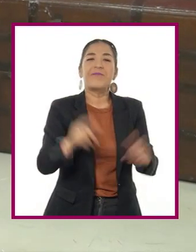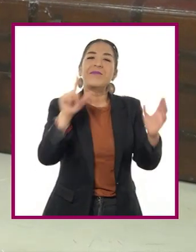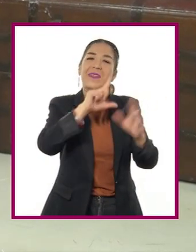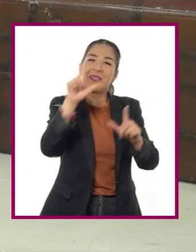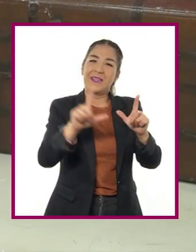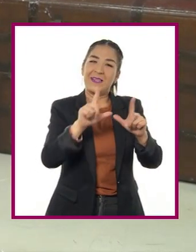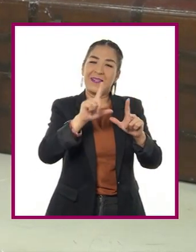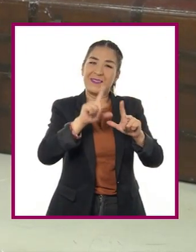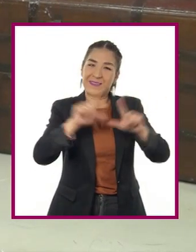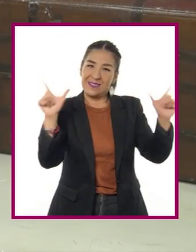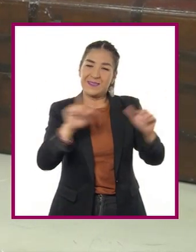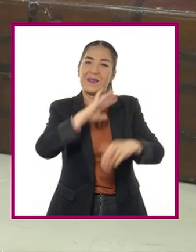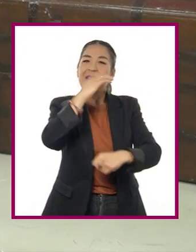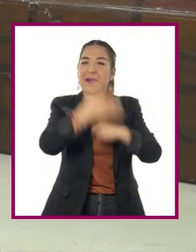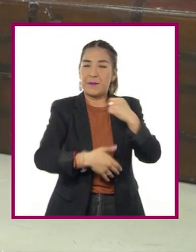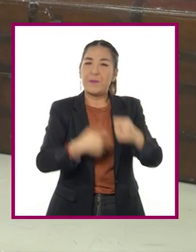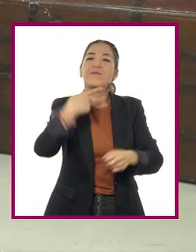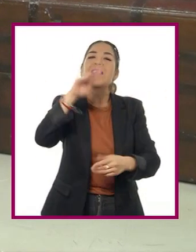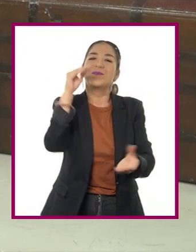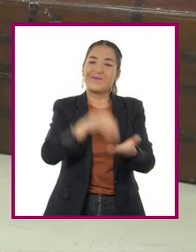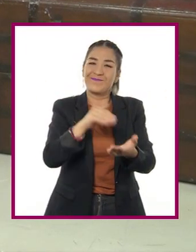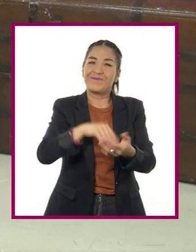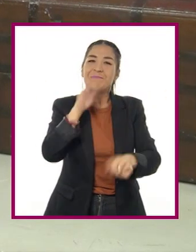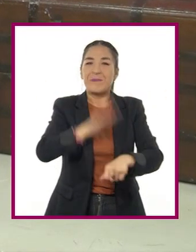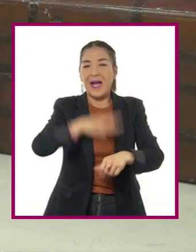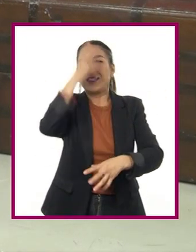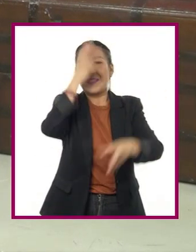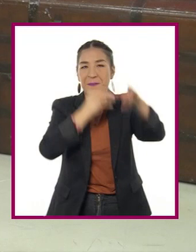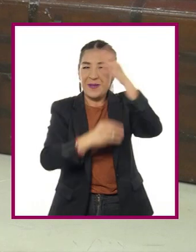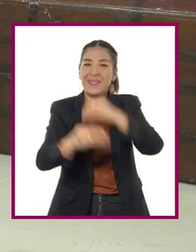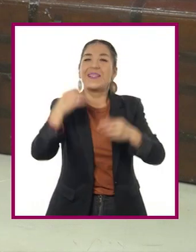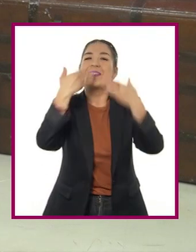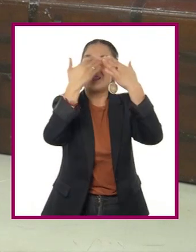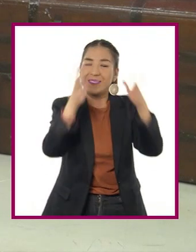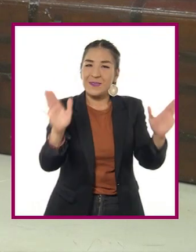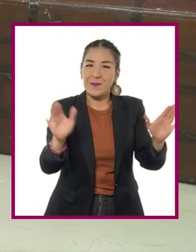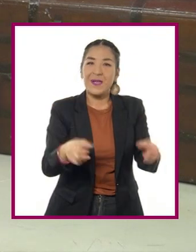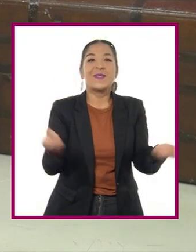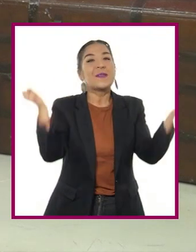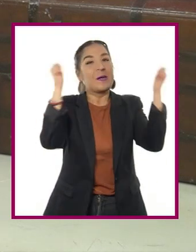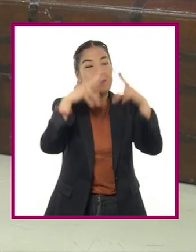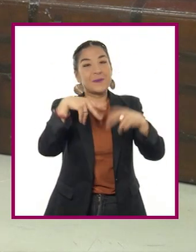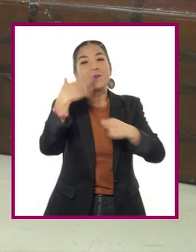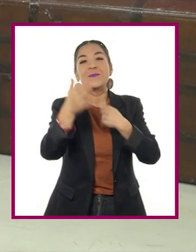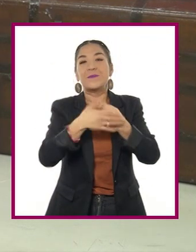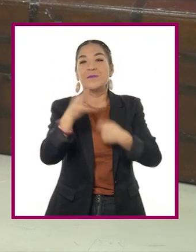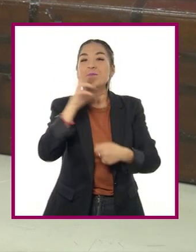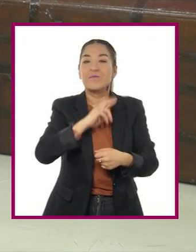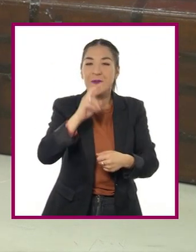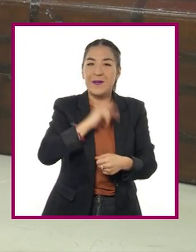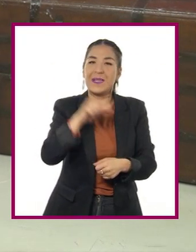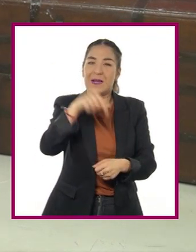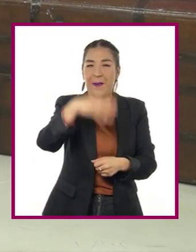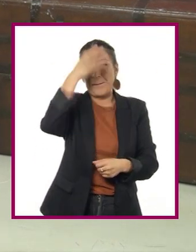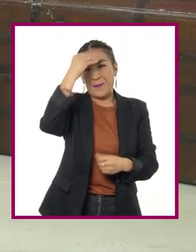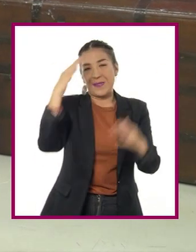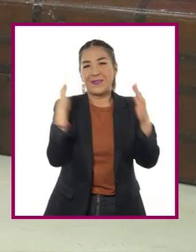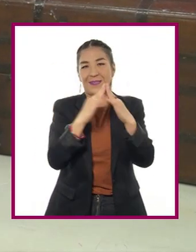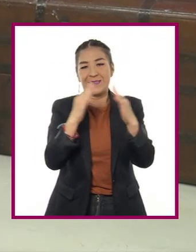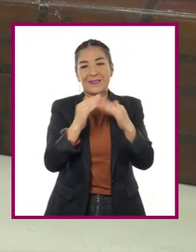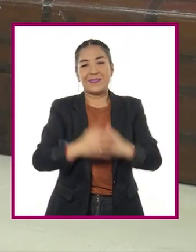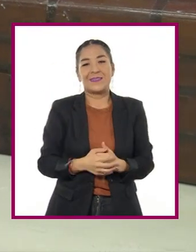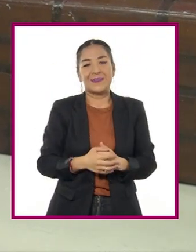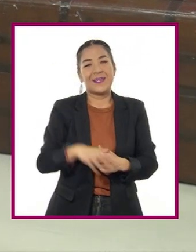Listo, terminamos, pero aún nos queda mucho por explorar y descubrir, así que nos vemos pronto aquí en Aprende en